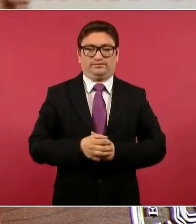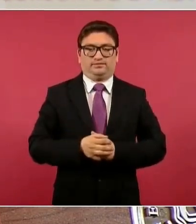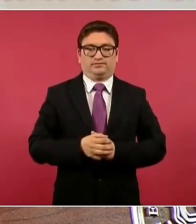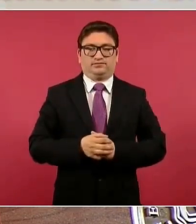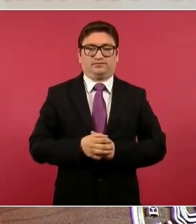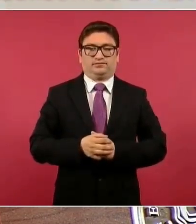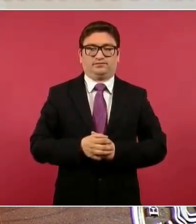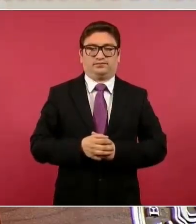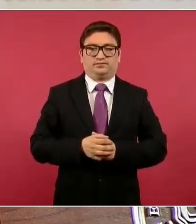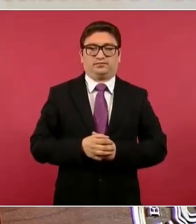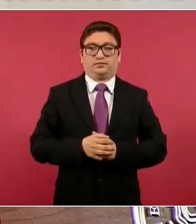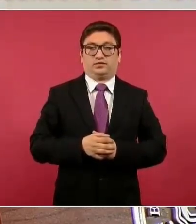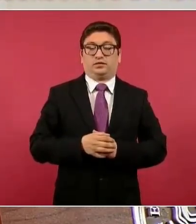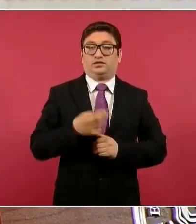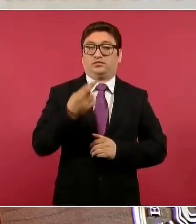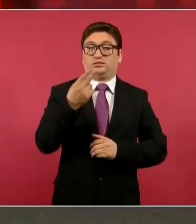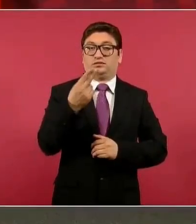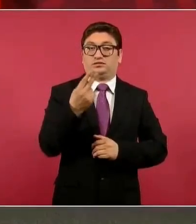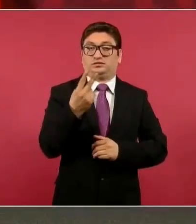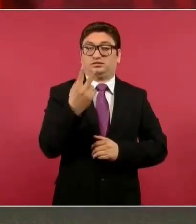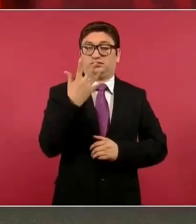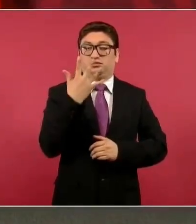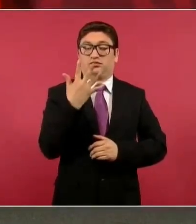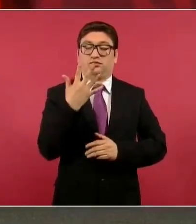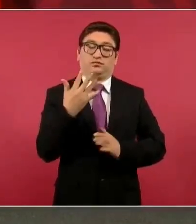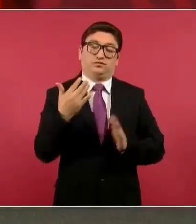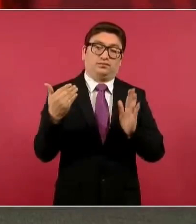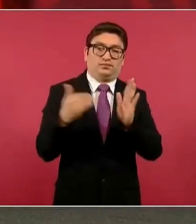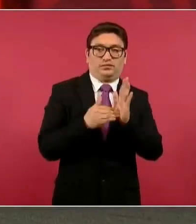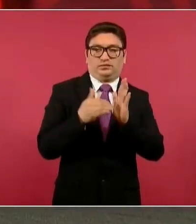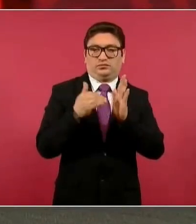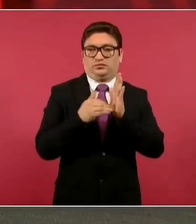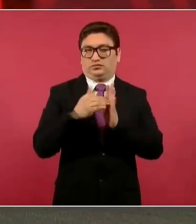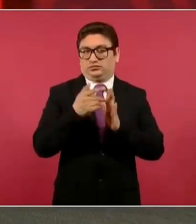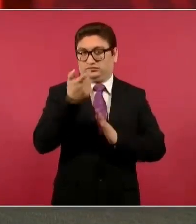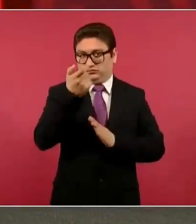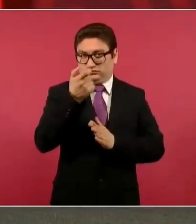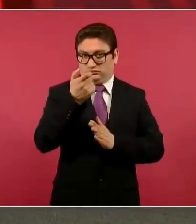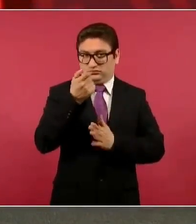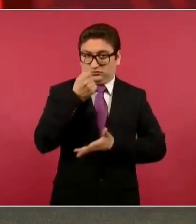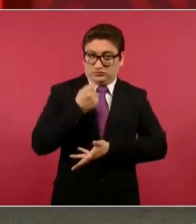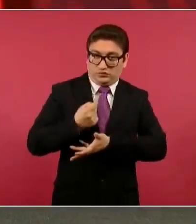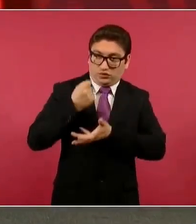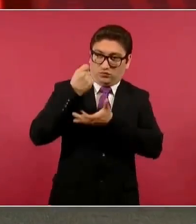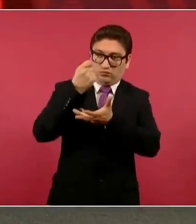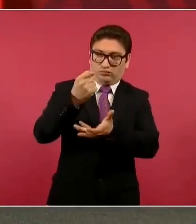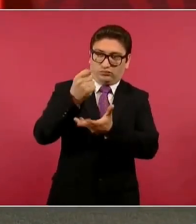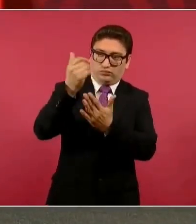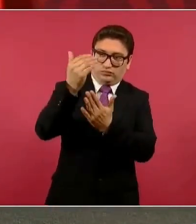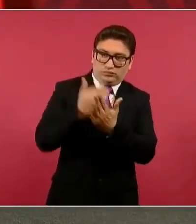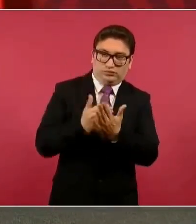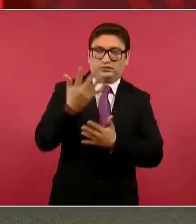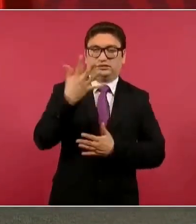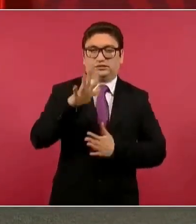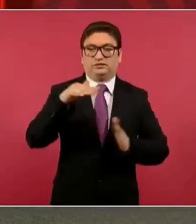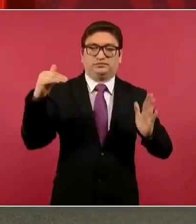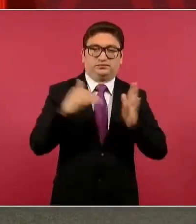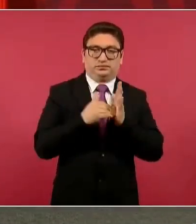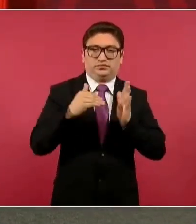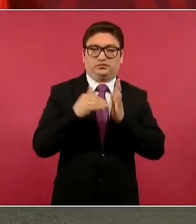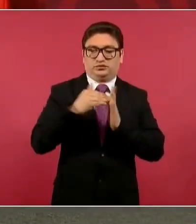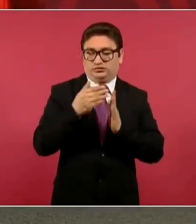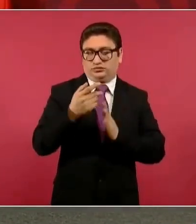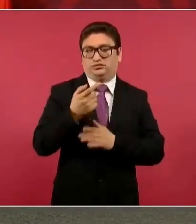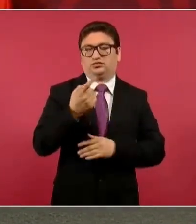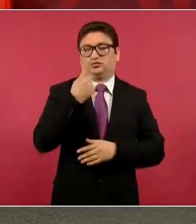de reducir de 25,000 millones de pesos a 10,000 millones al año los gastos